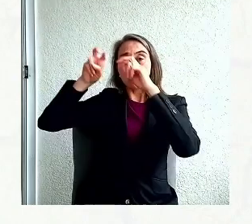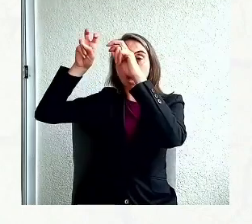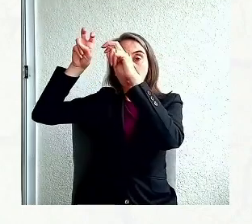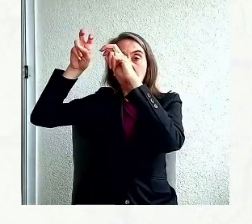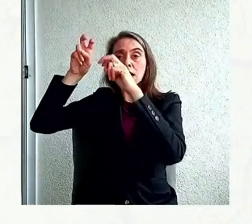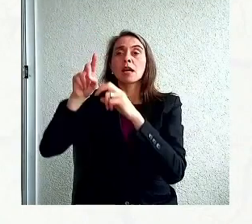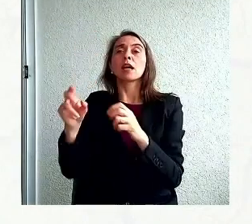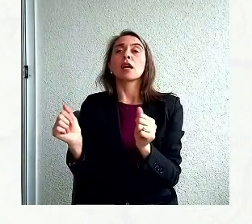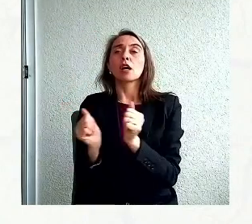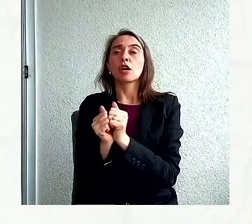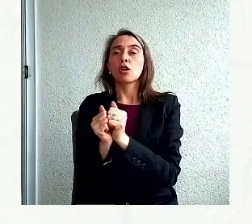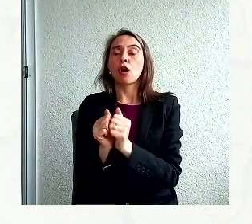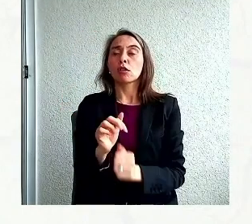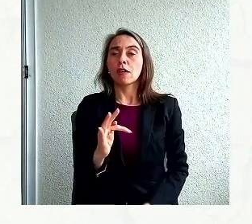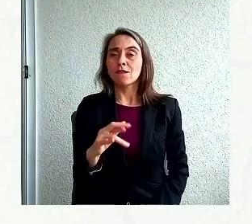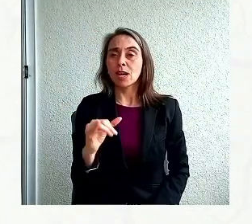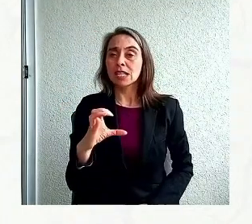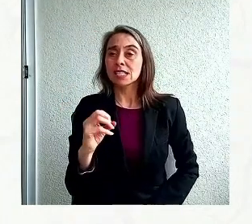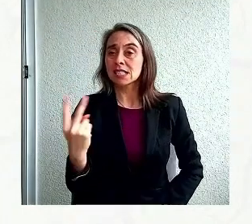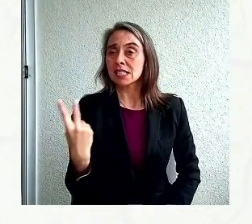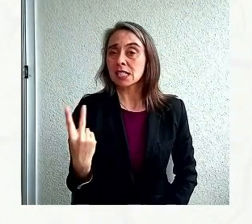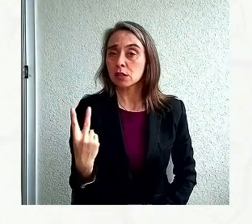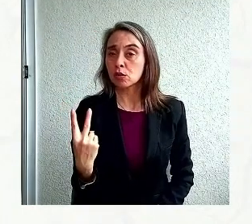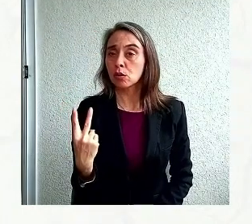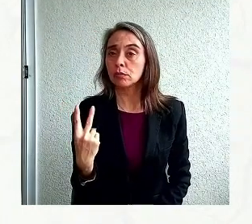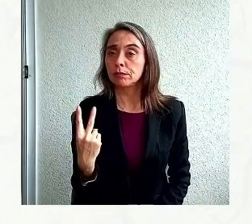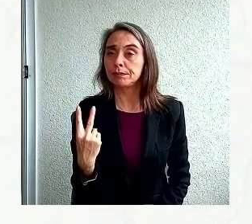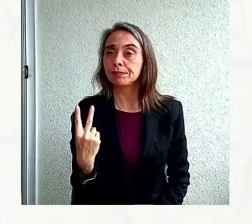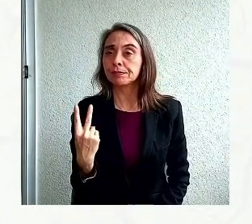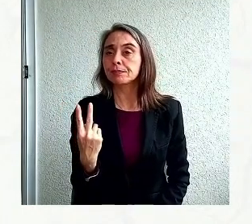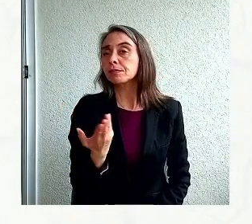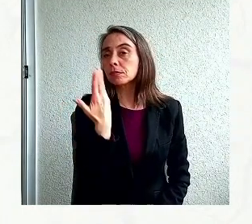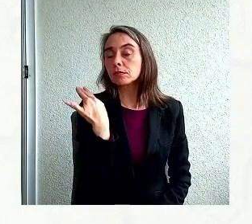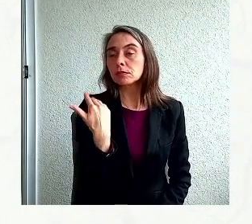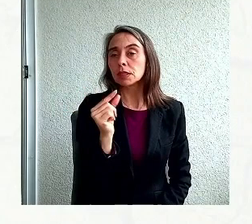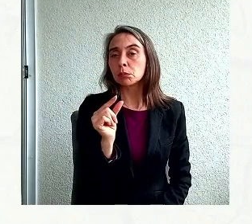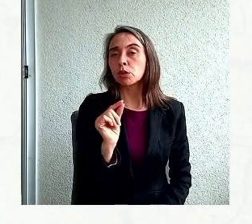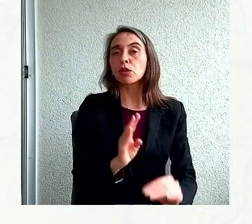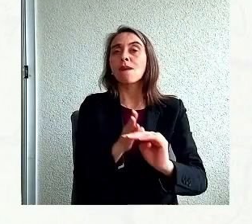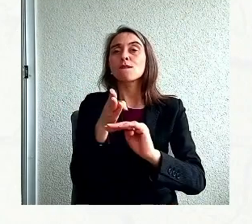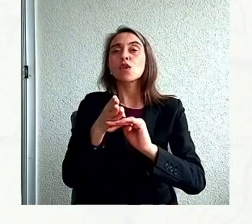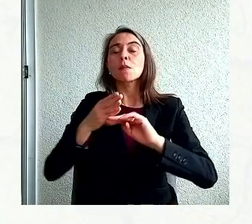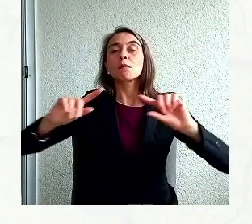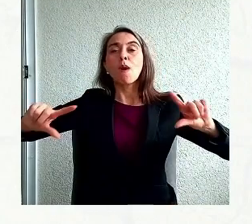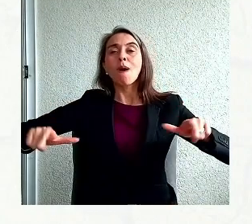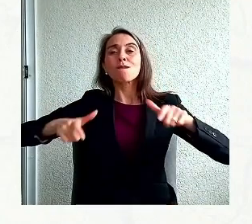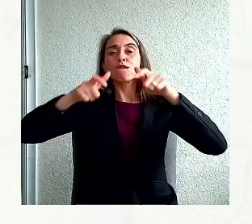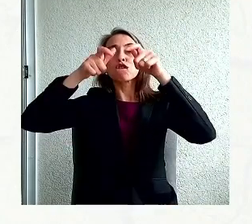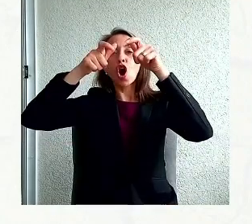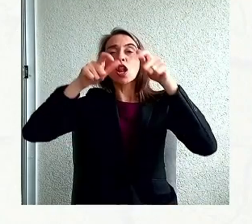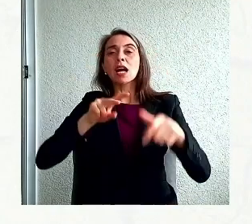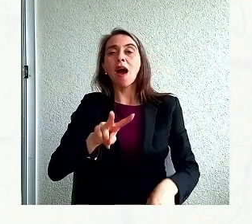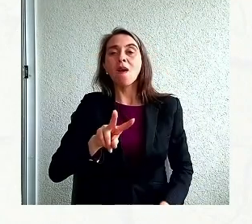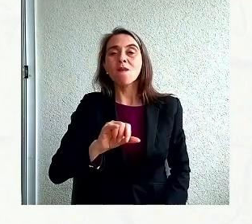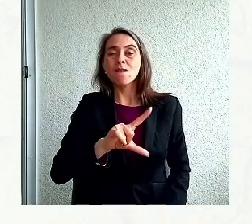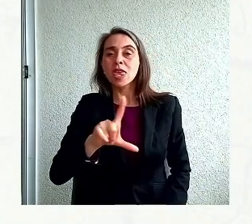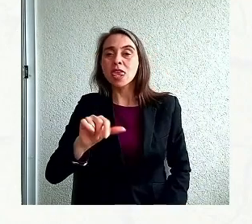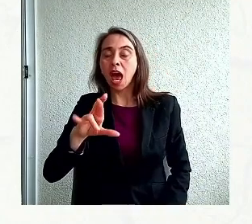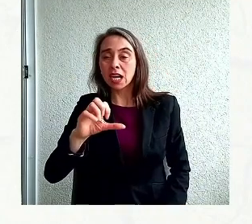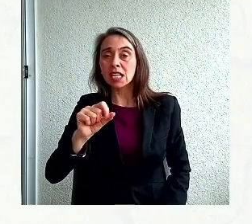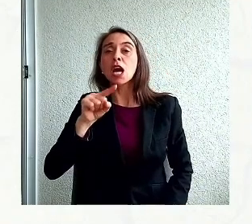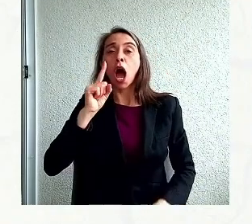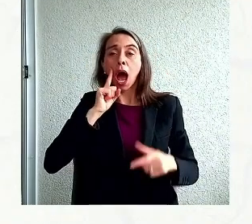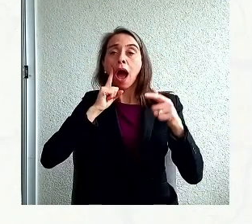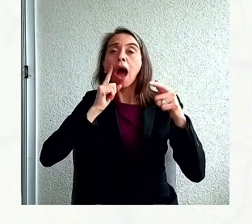Visitábamos recientemente la zona del volcán Villarrica, que es una zona que tiene un glaciar y que con acceso, digamos, con permiso de la